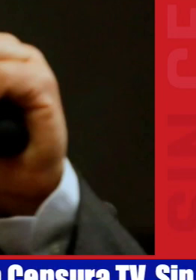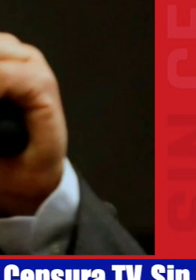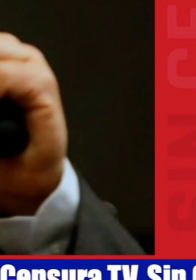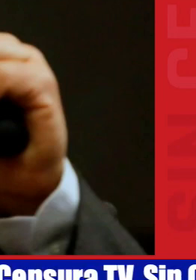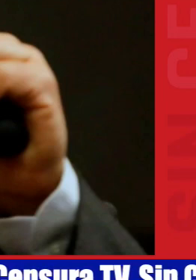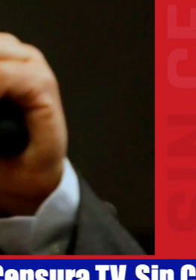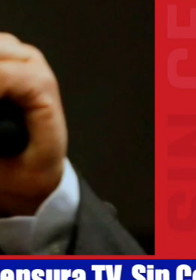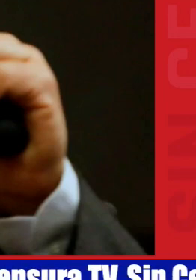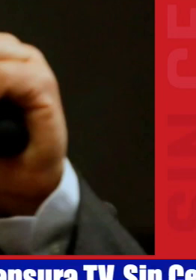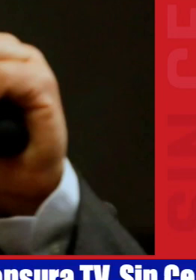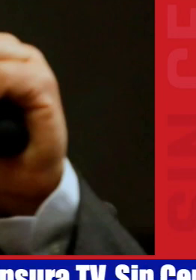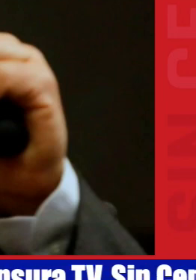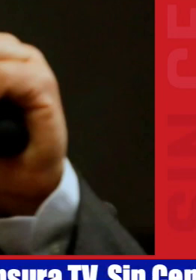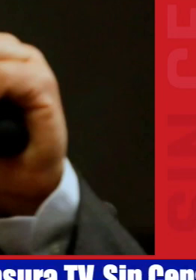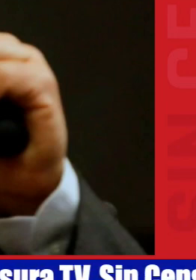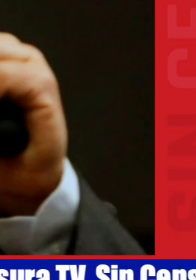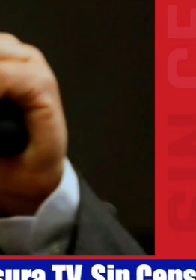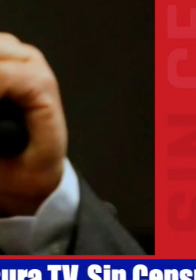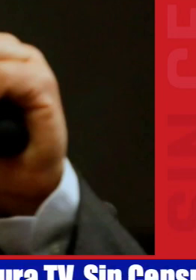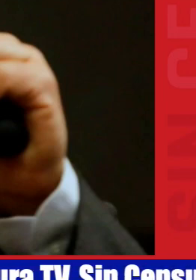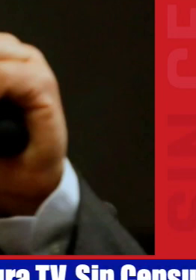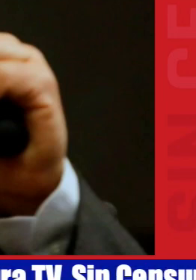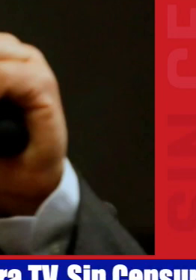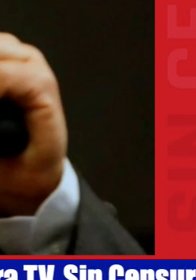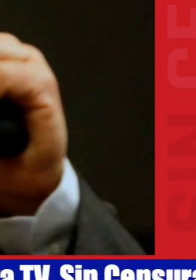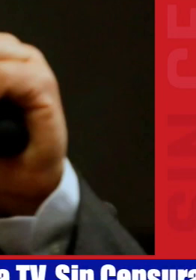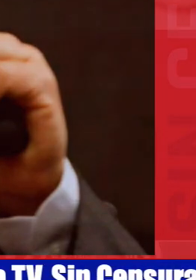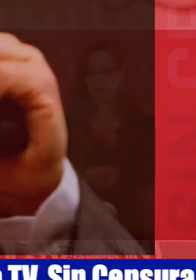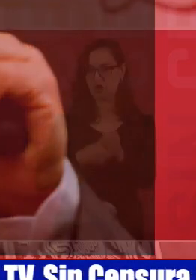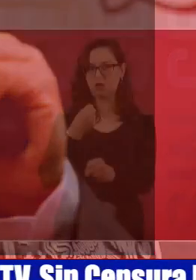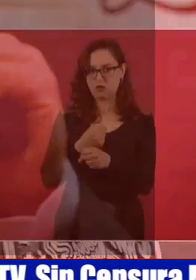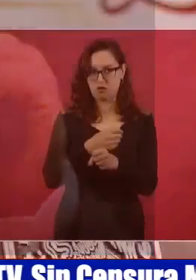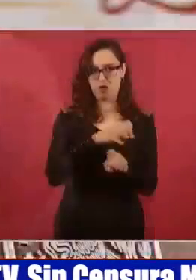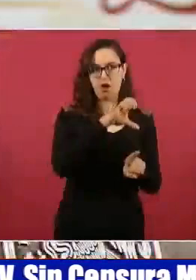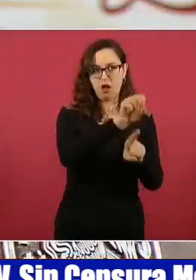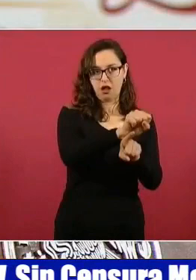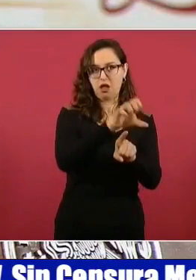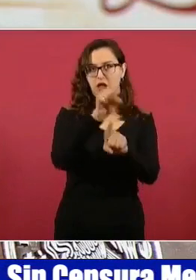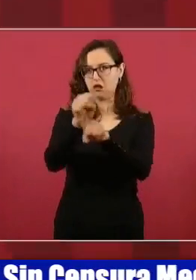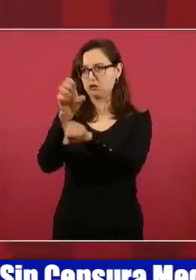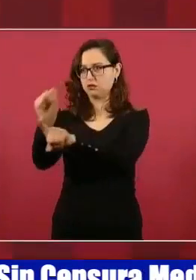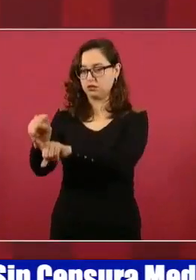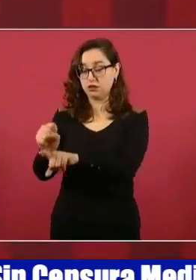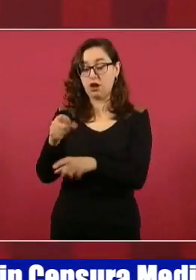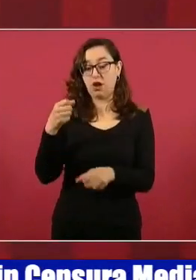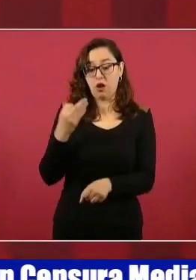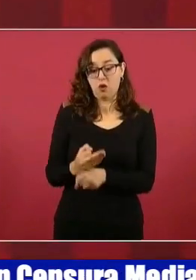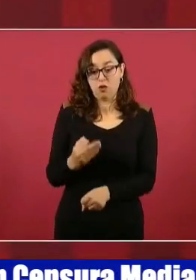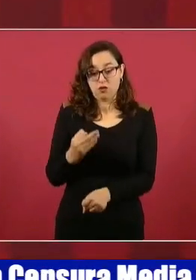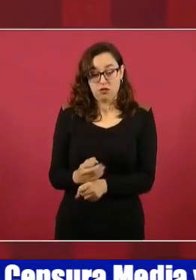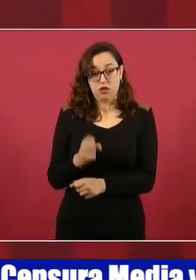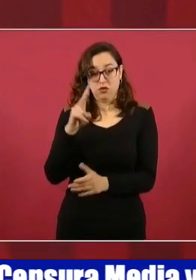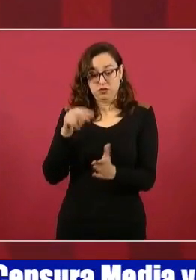Manuel López Obrador se manifestó en el caso de Lidia Cacho.